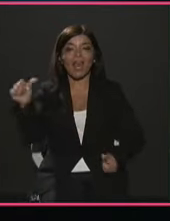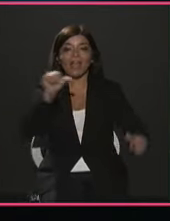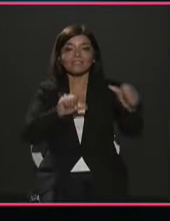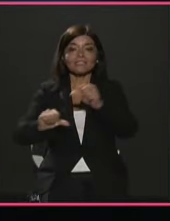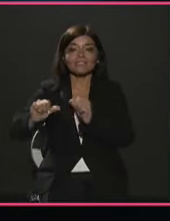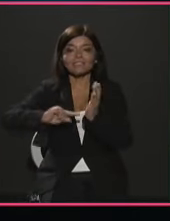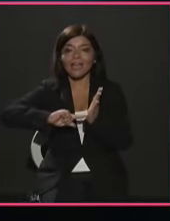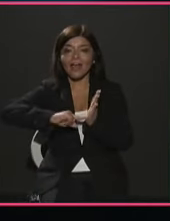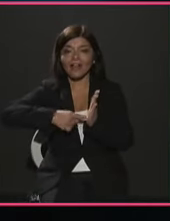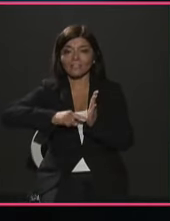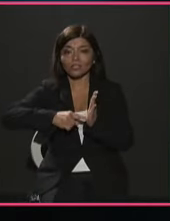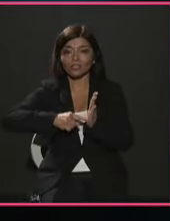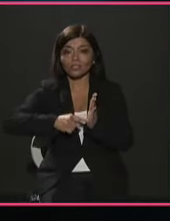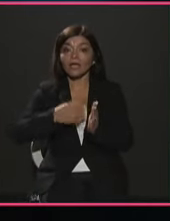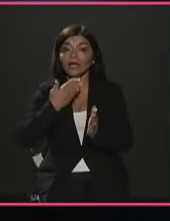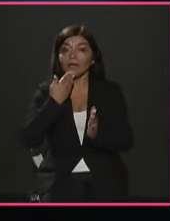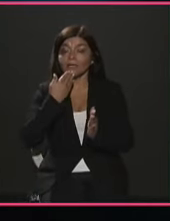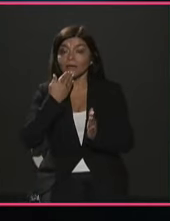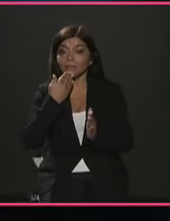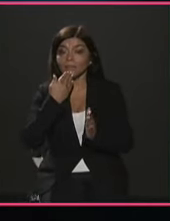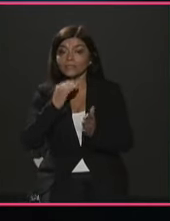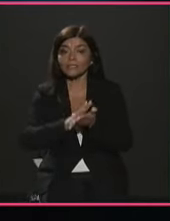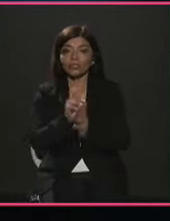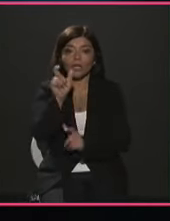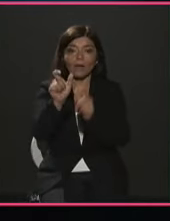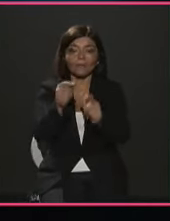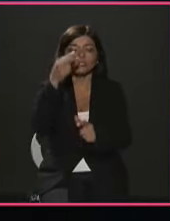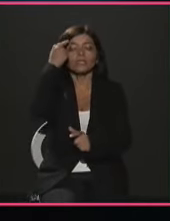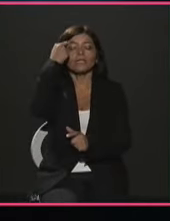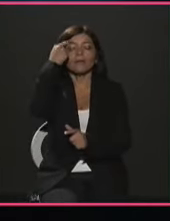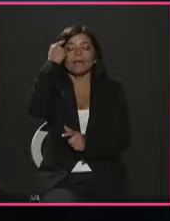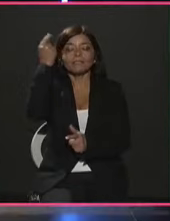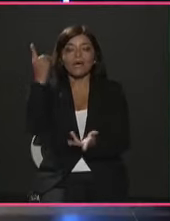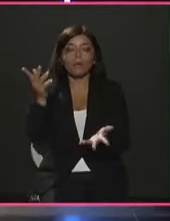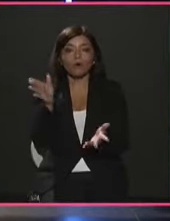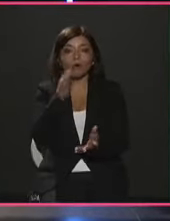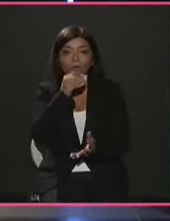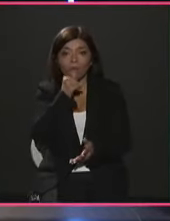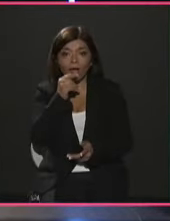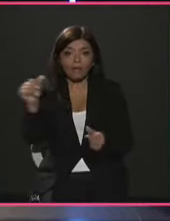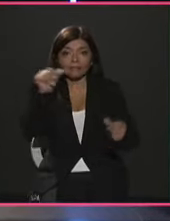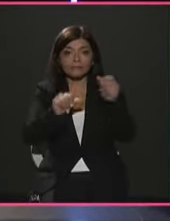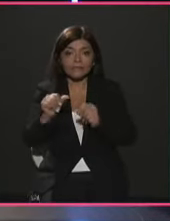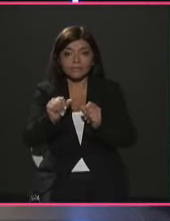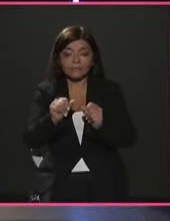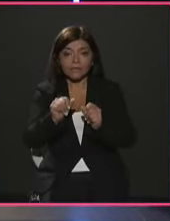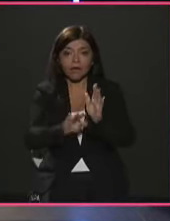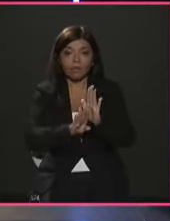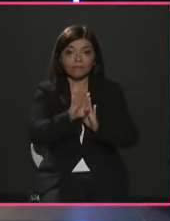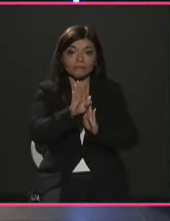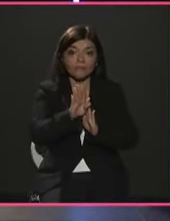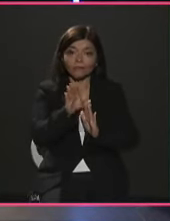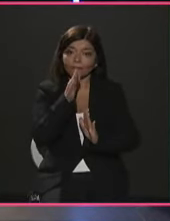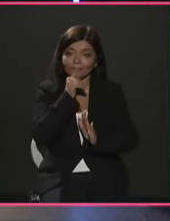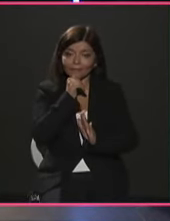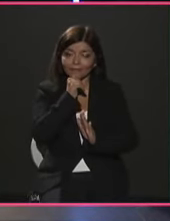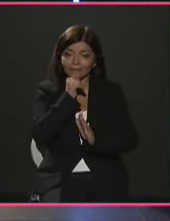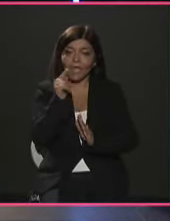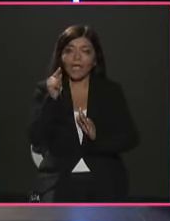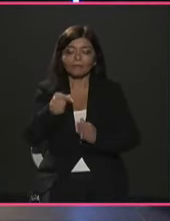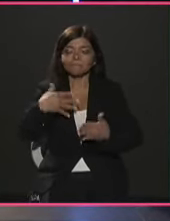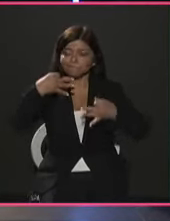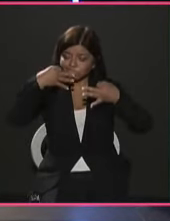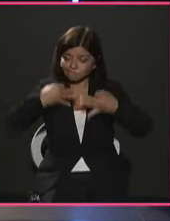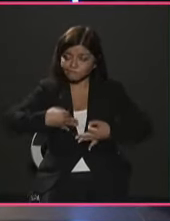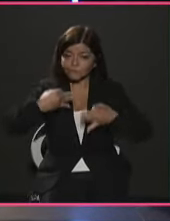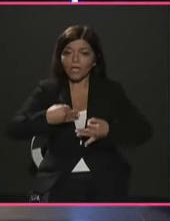tecnología ía pero sobre todo de todos aquellos que pensamos que sin ciencia y tecnología los países no se desarrollan esa ese convencimiento